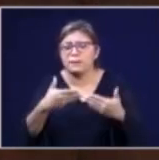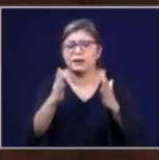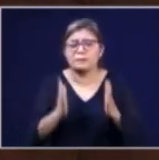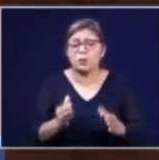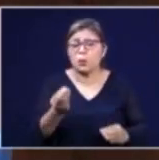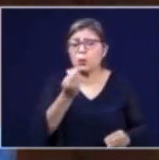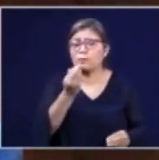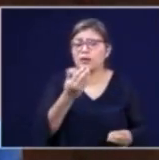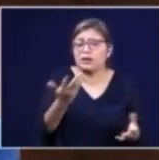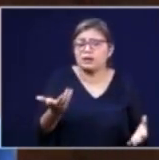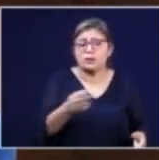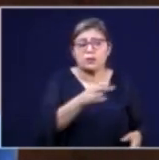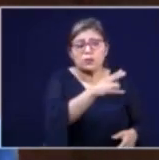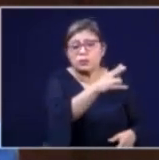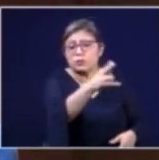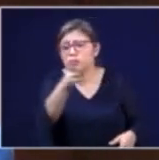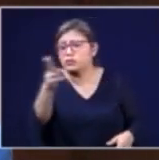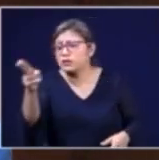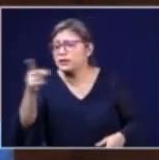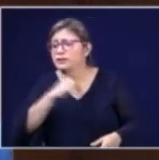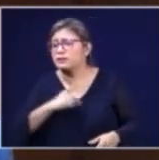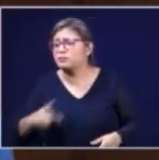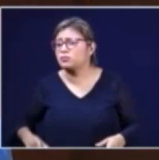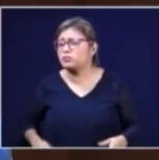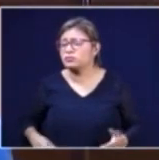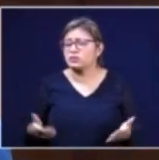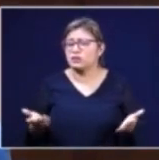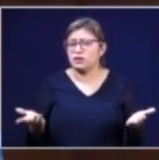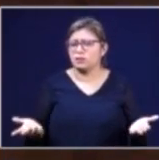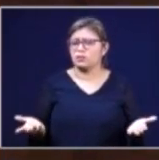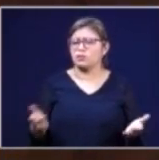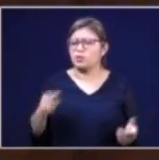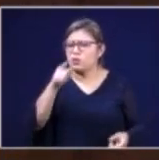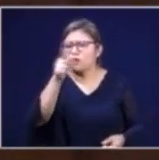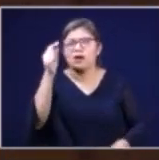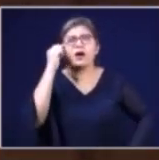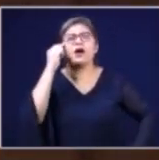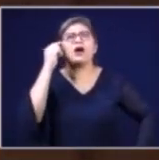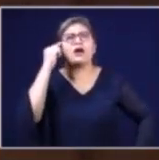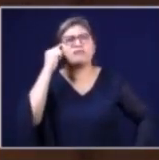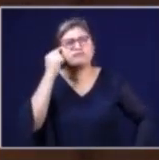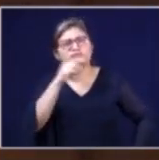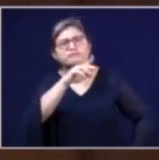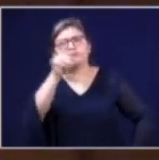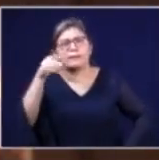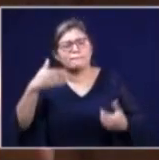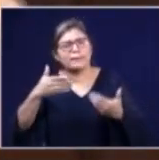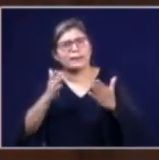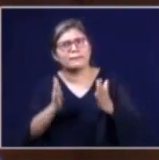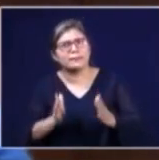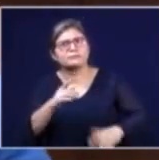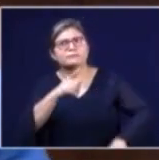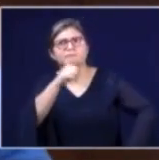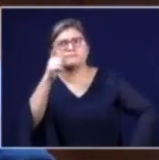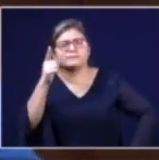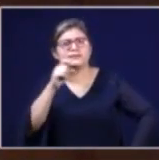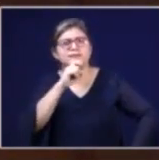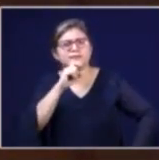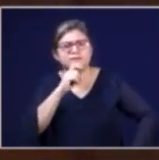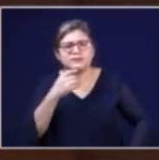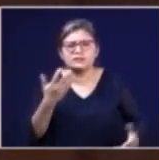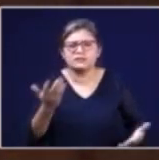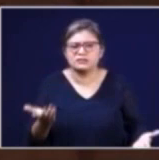rey. Despido masivo que la ley prohíbe. La constitución política dice que deben haber causas para